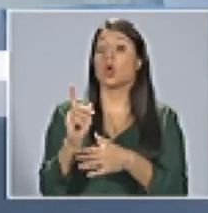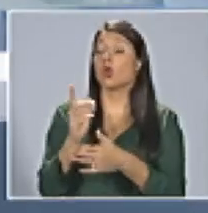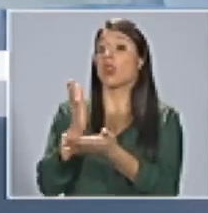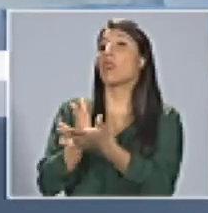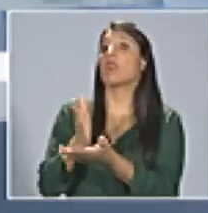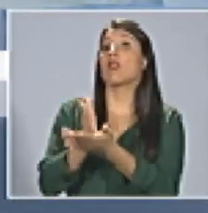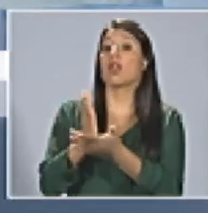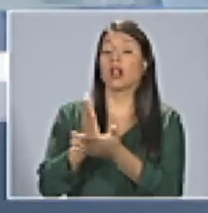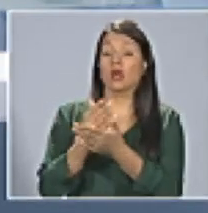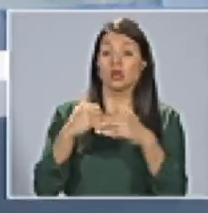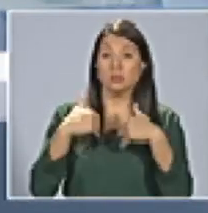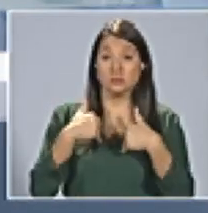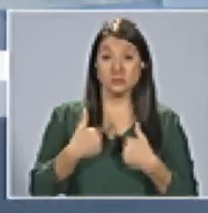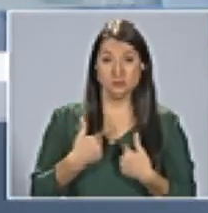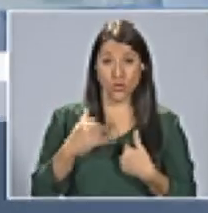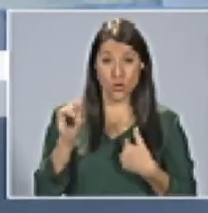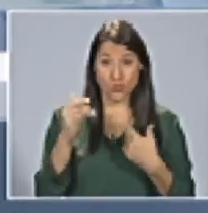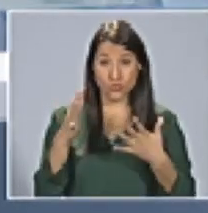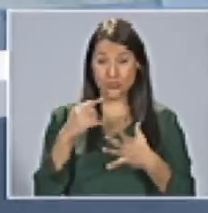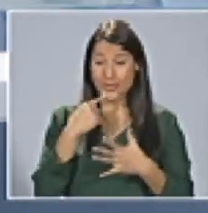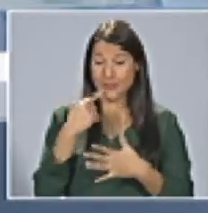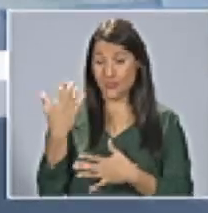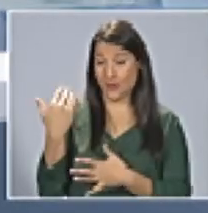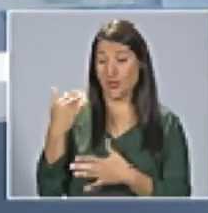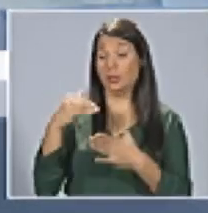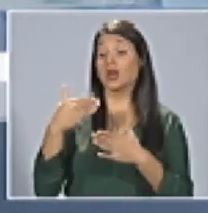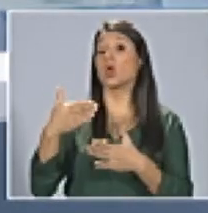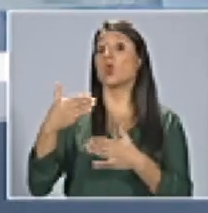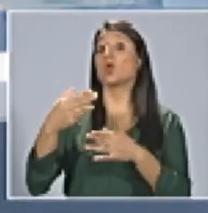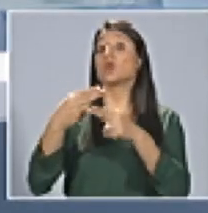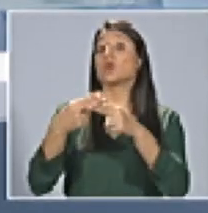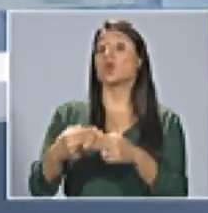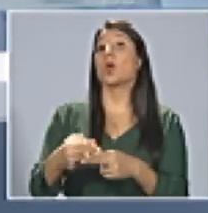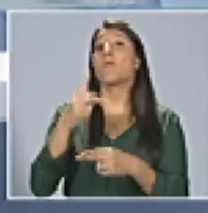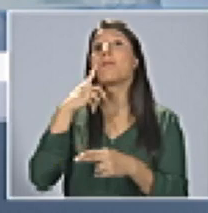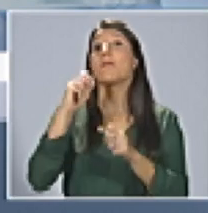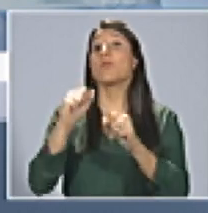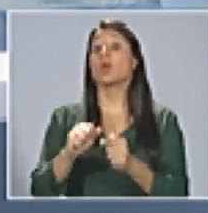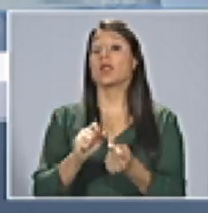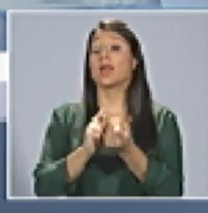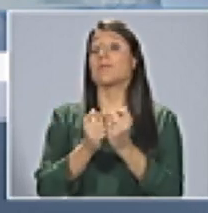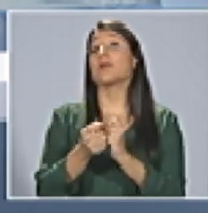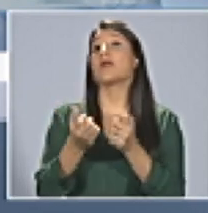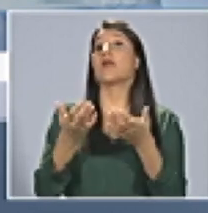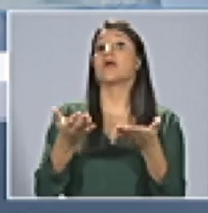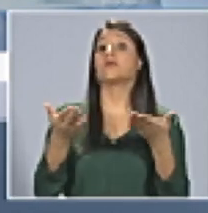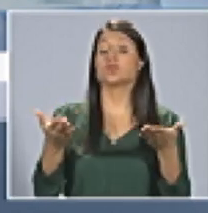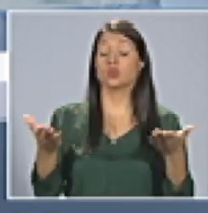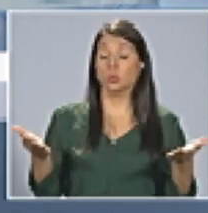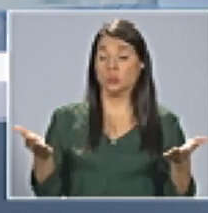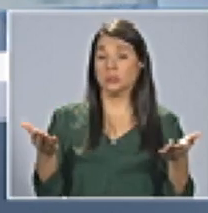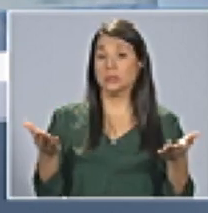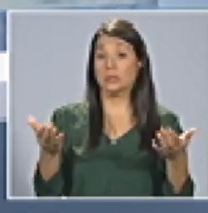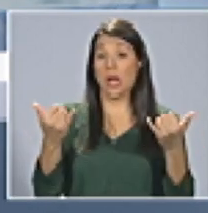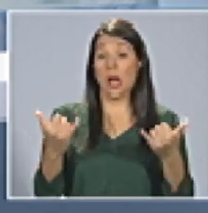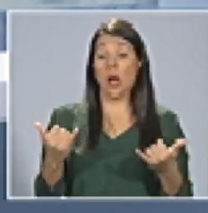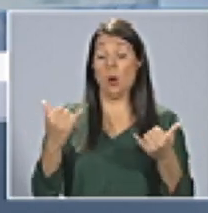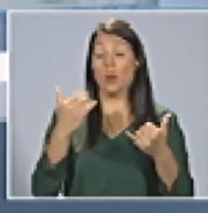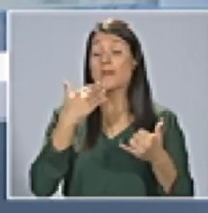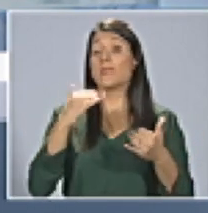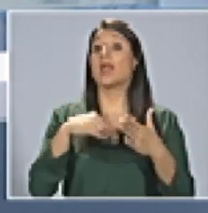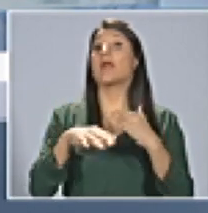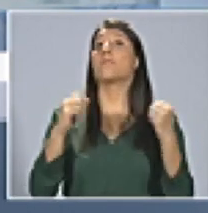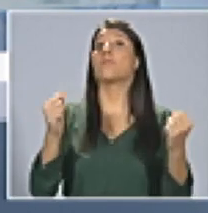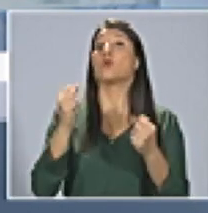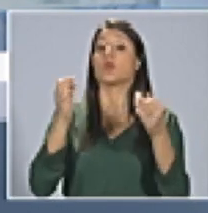Carlos cuando fue nombrado, para cambiar las cosas que están mal dentro del